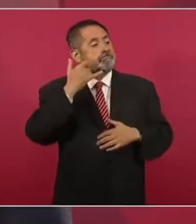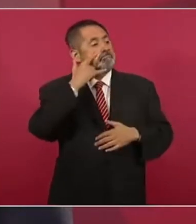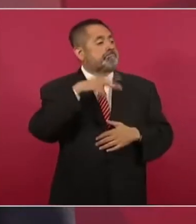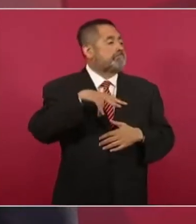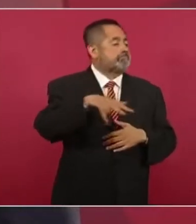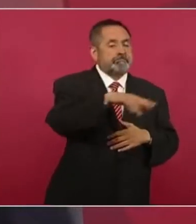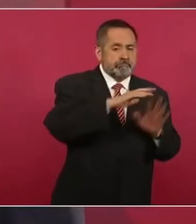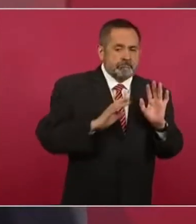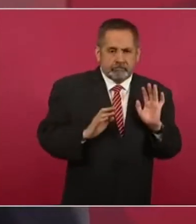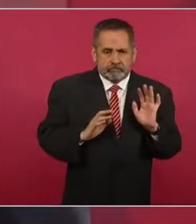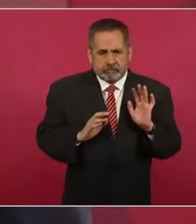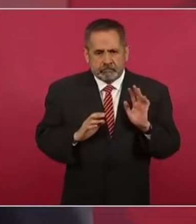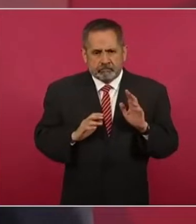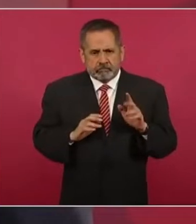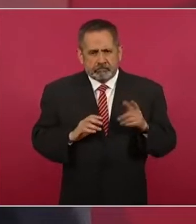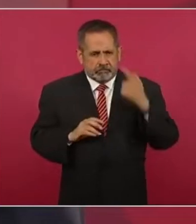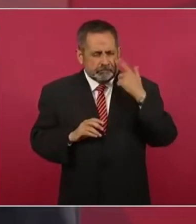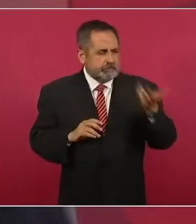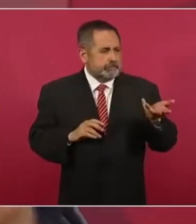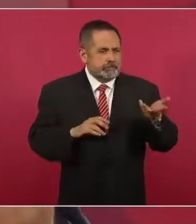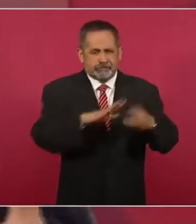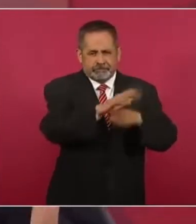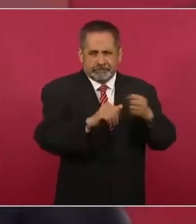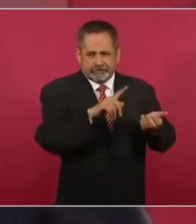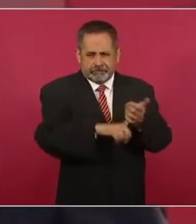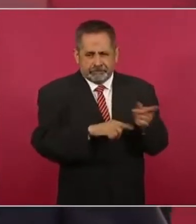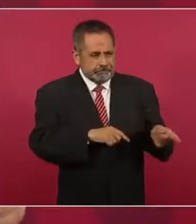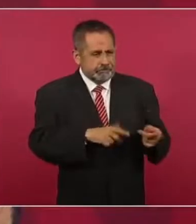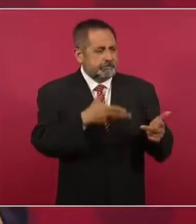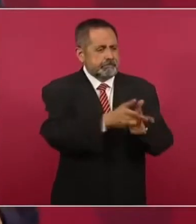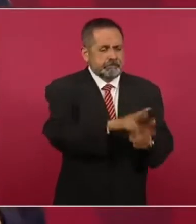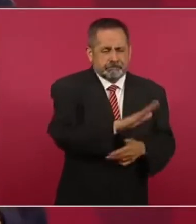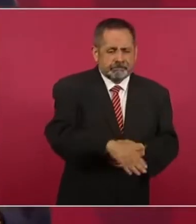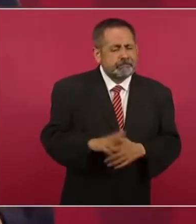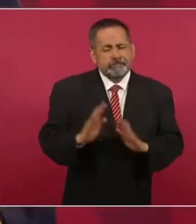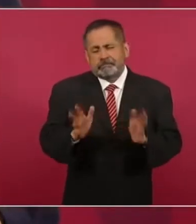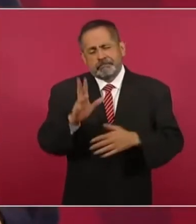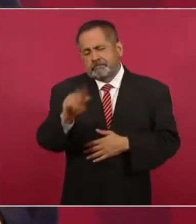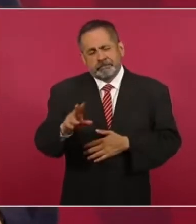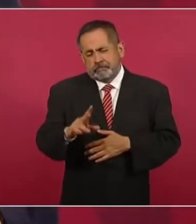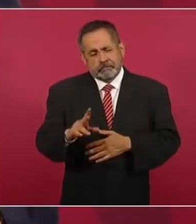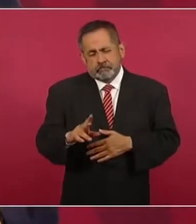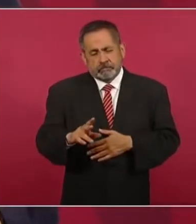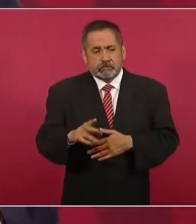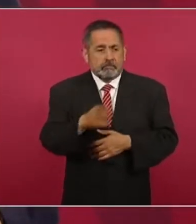sin sacrificarlos, y que lo que obtienen por la caza